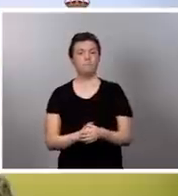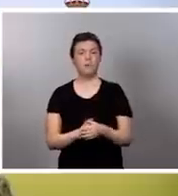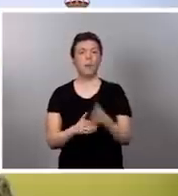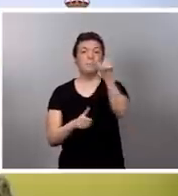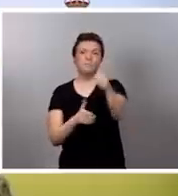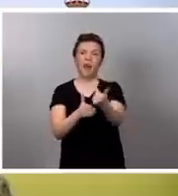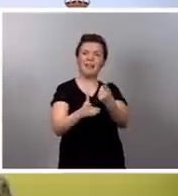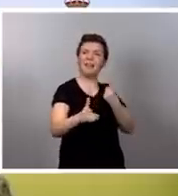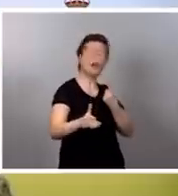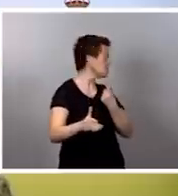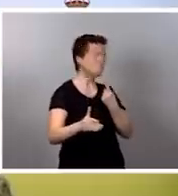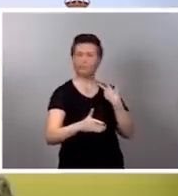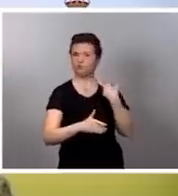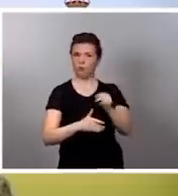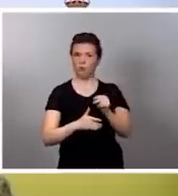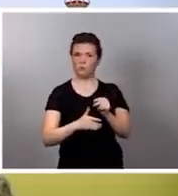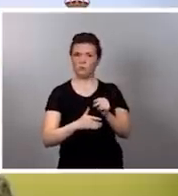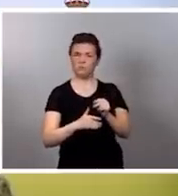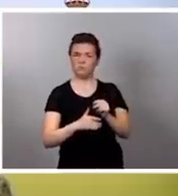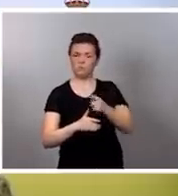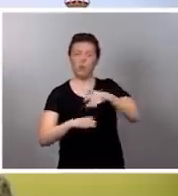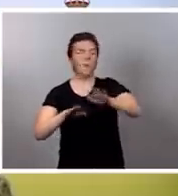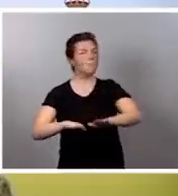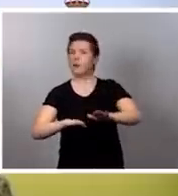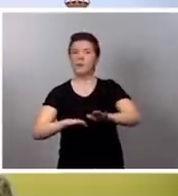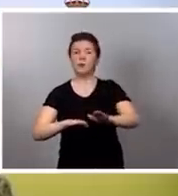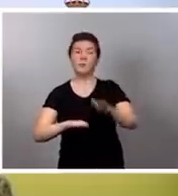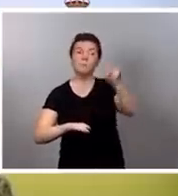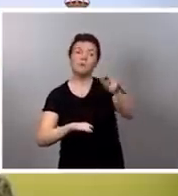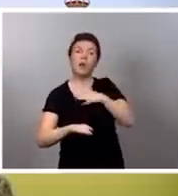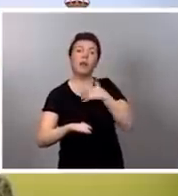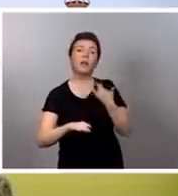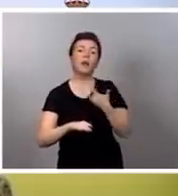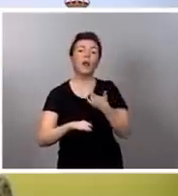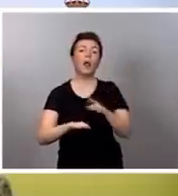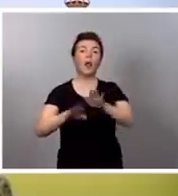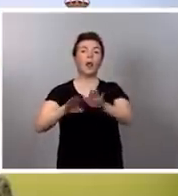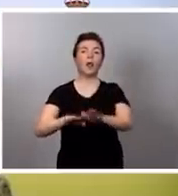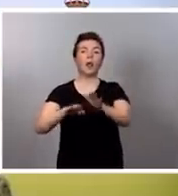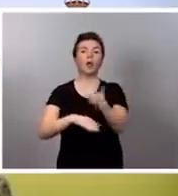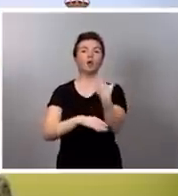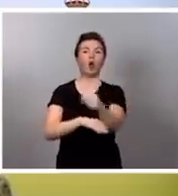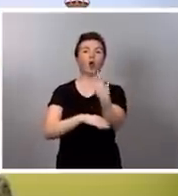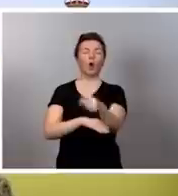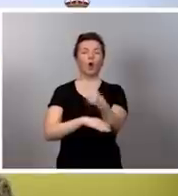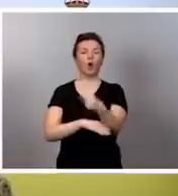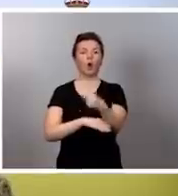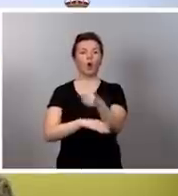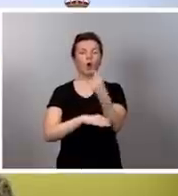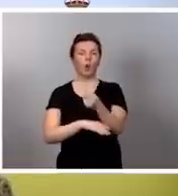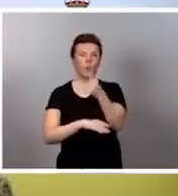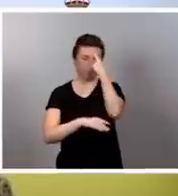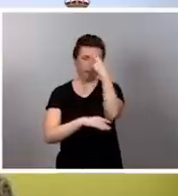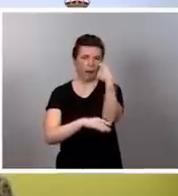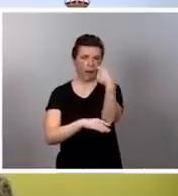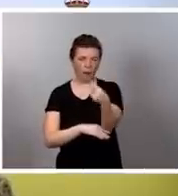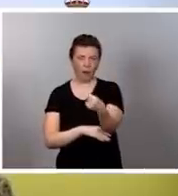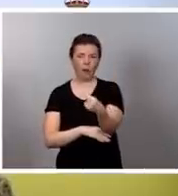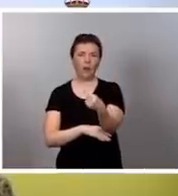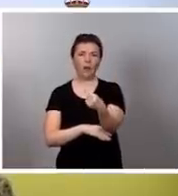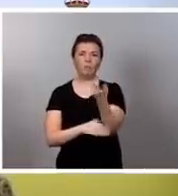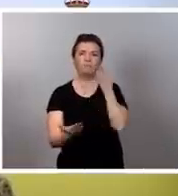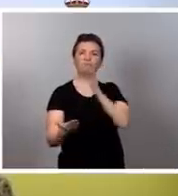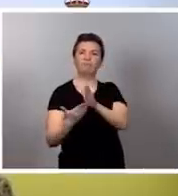No nos vamos a detener y si alguien desea instalarse en la negatividad, en el pesimismo y en la confrontación, ya